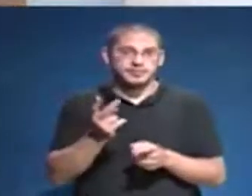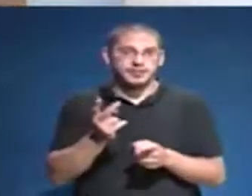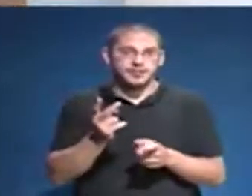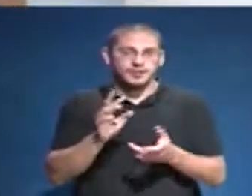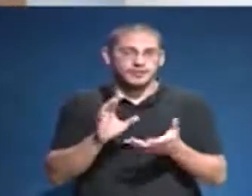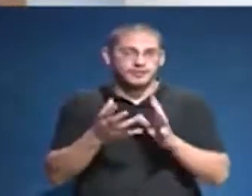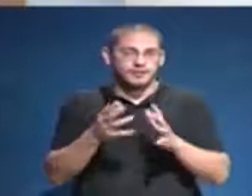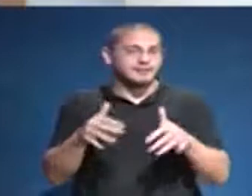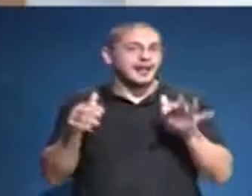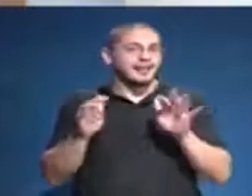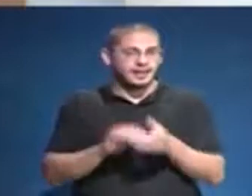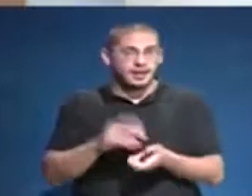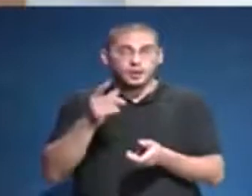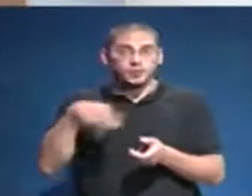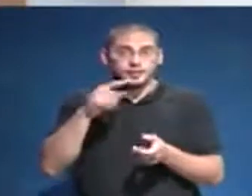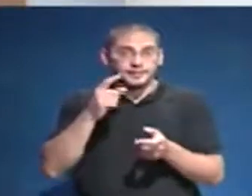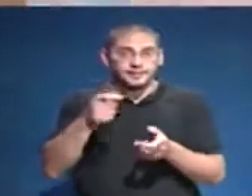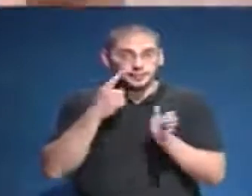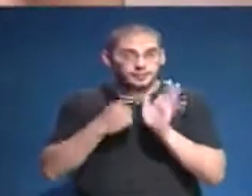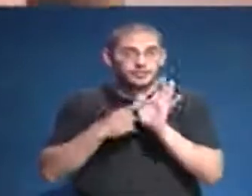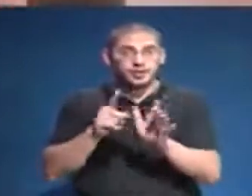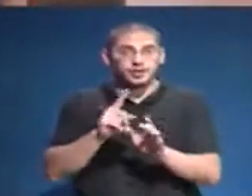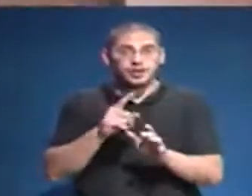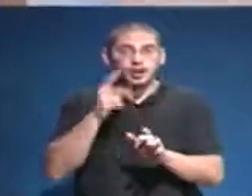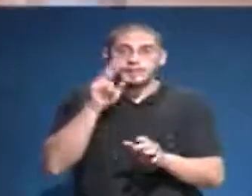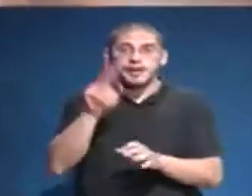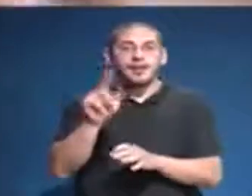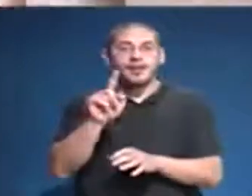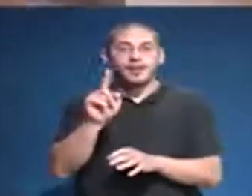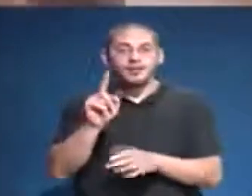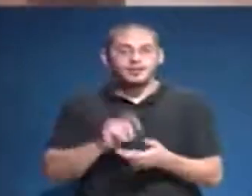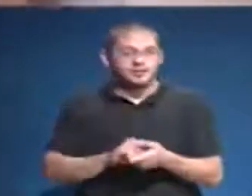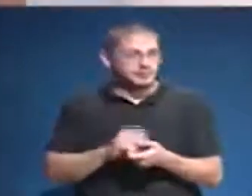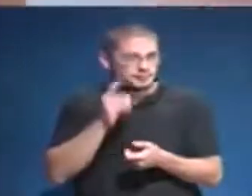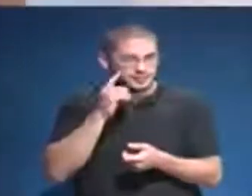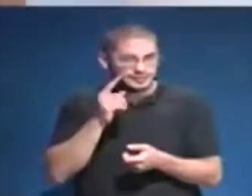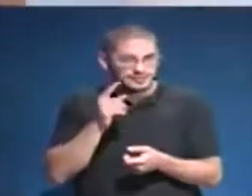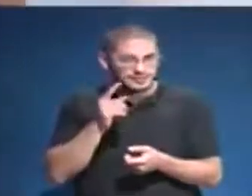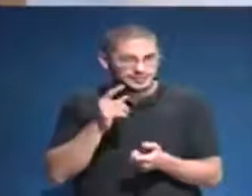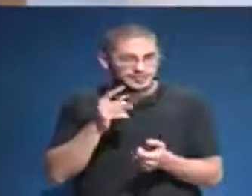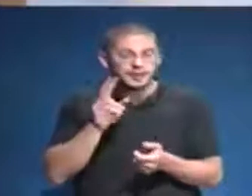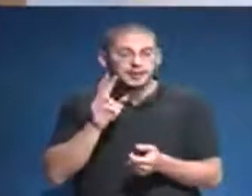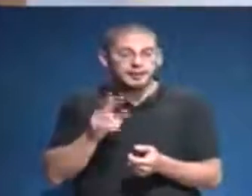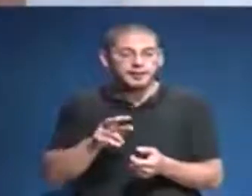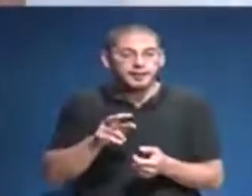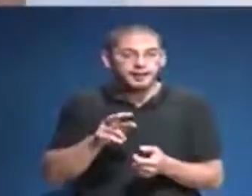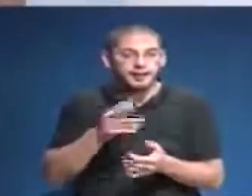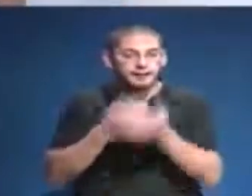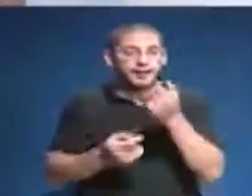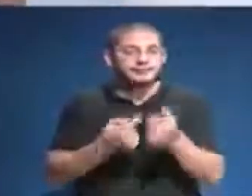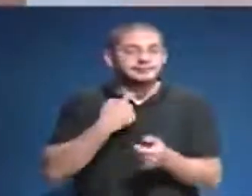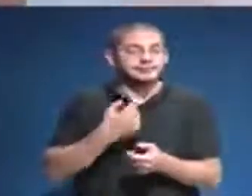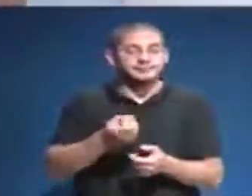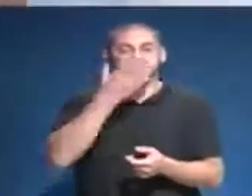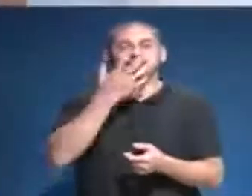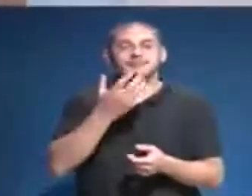Bueno, ya sabes, no le digas, no le mostres el video. Decirle que no lo vea. Pero usted dice que puede caer alguien acá con este truco. Vamos a hacer una cosa.